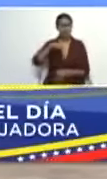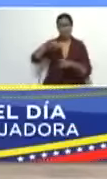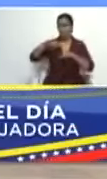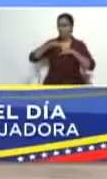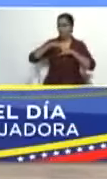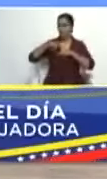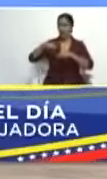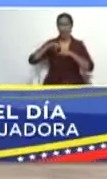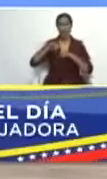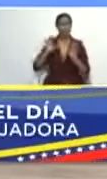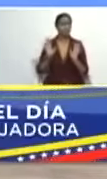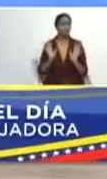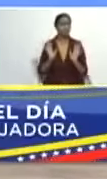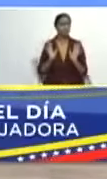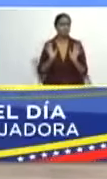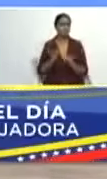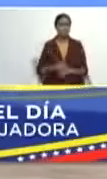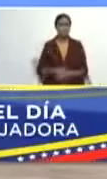¿verdad?